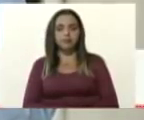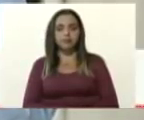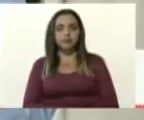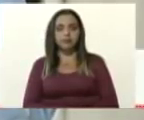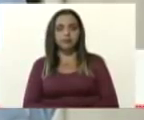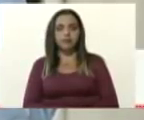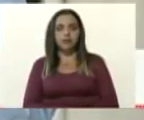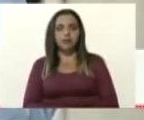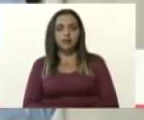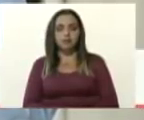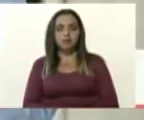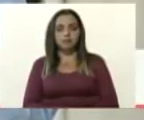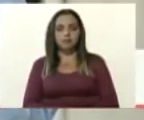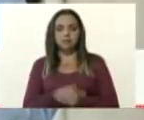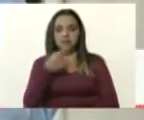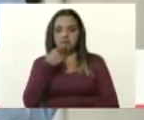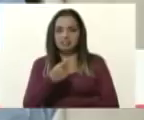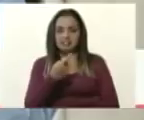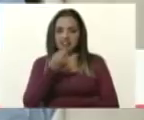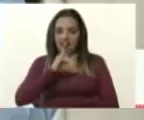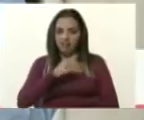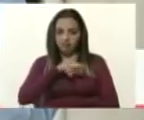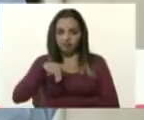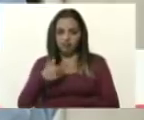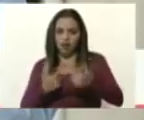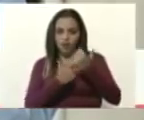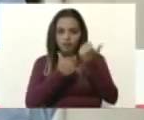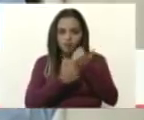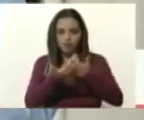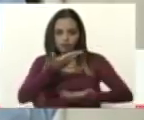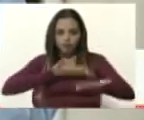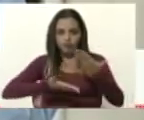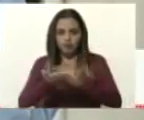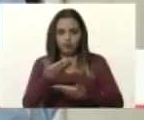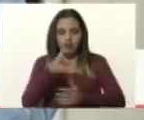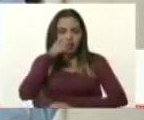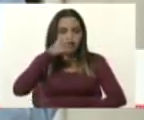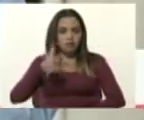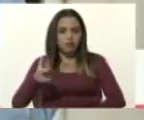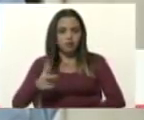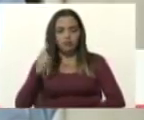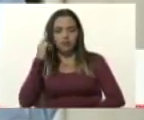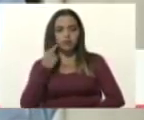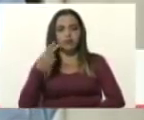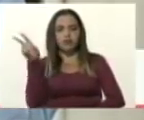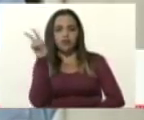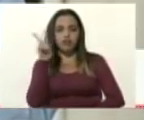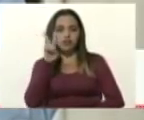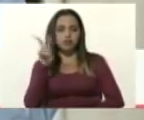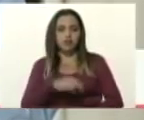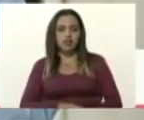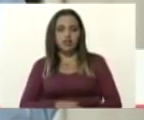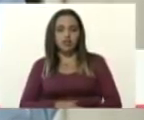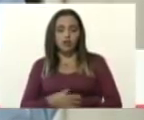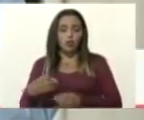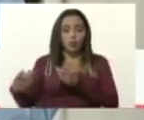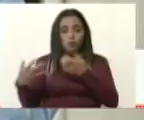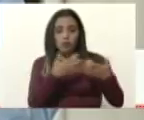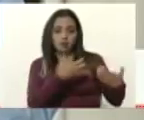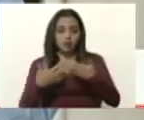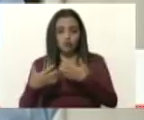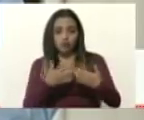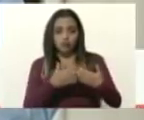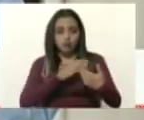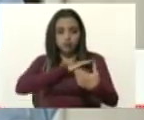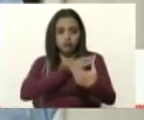para ratificarle todo el apoyo y la solidaridad del pueblo bolivariano de venezuela con la lucha y la resistencia